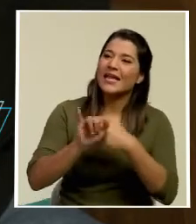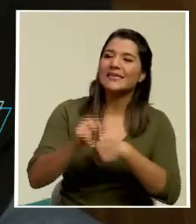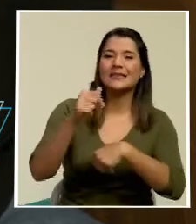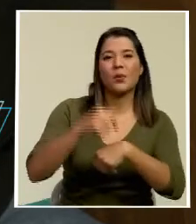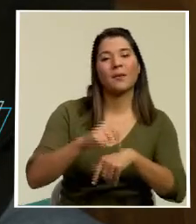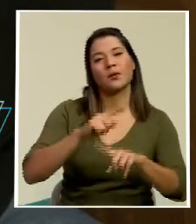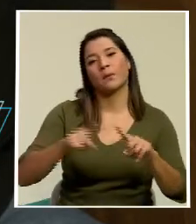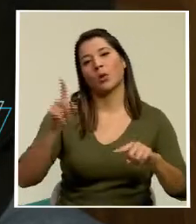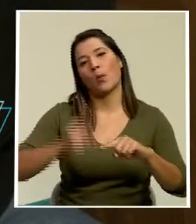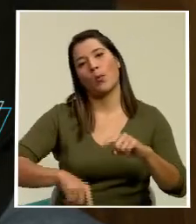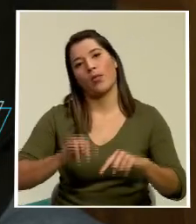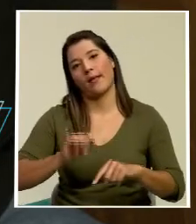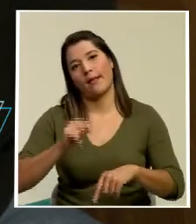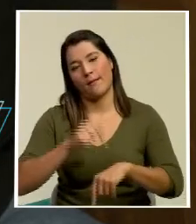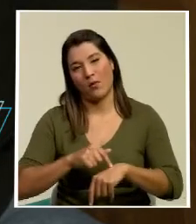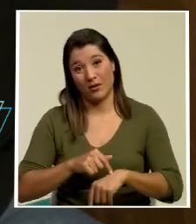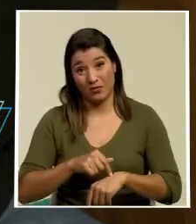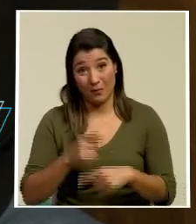lo hice.